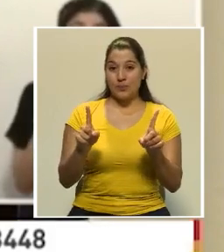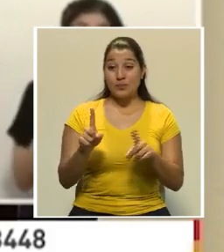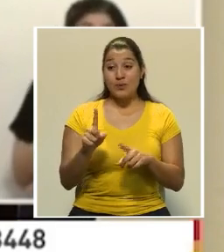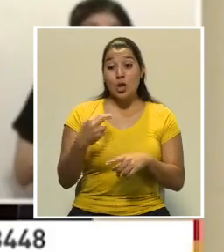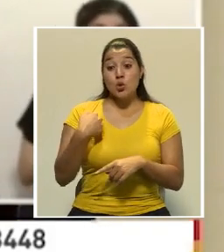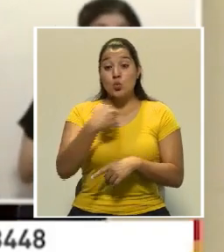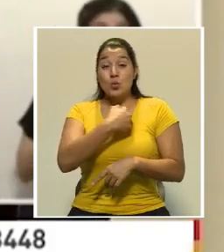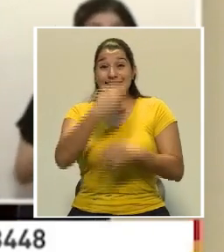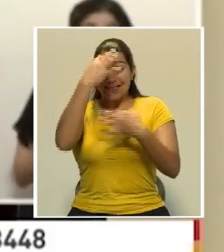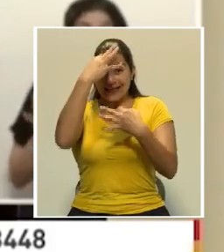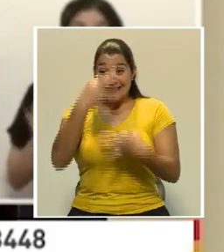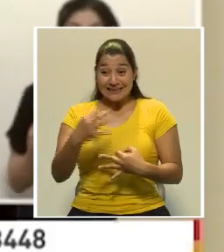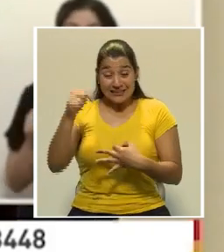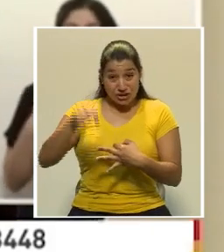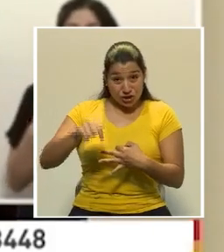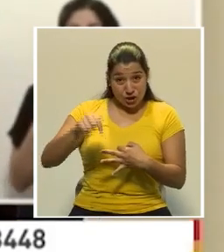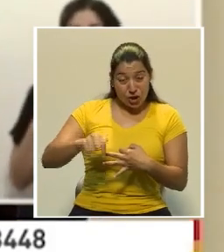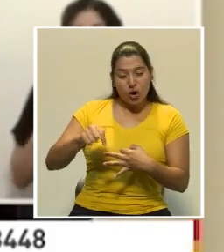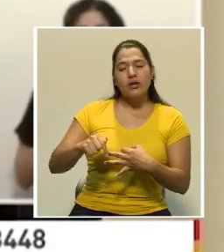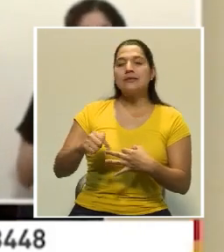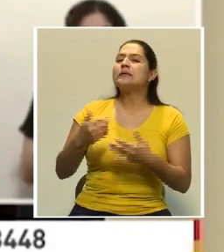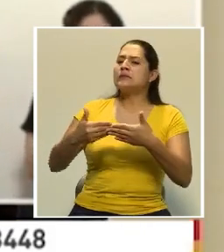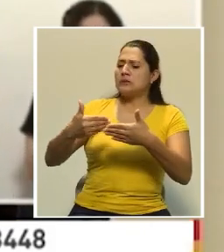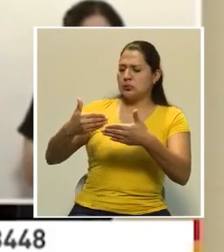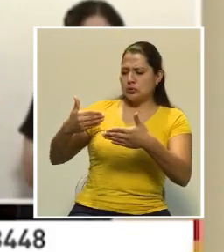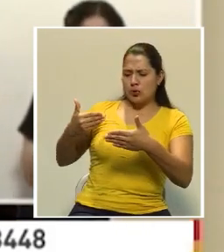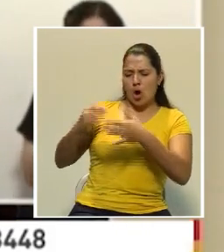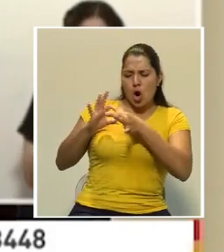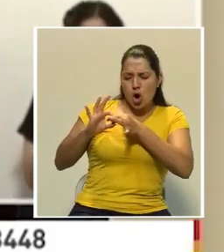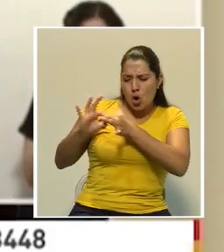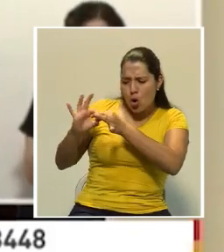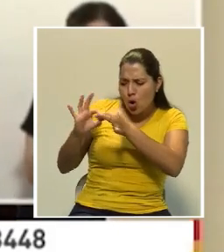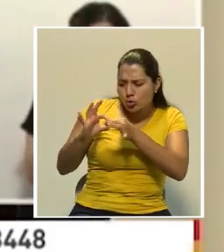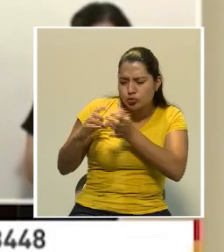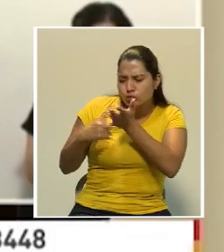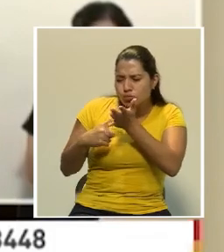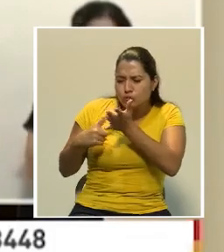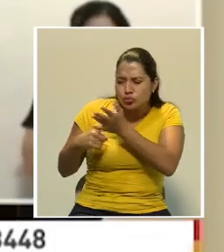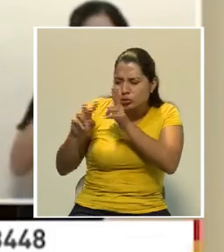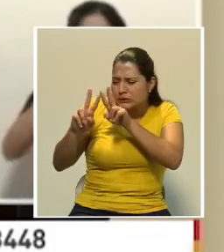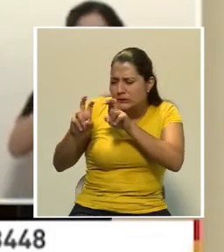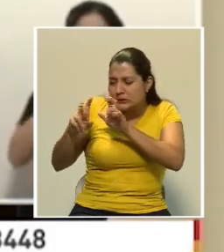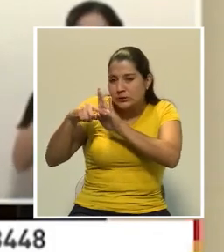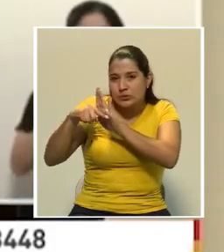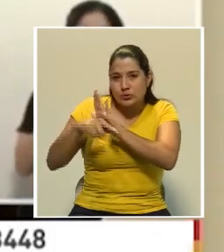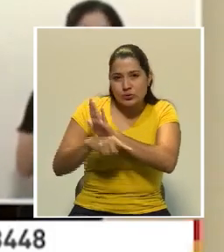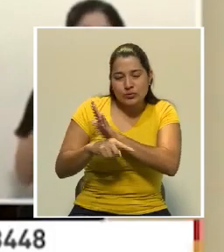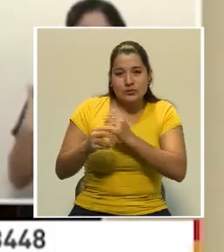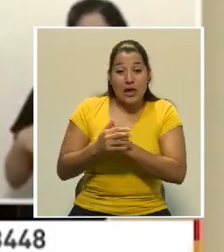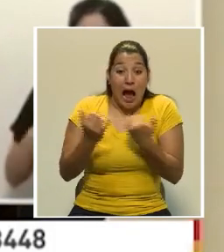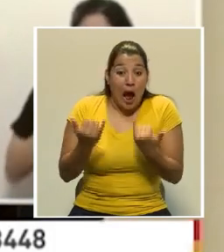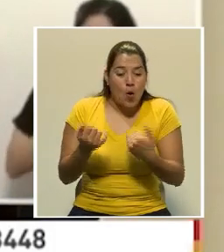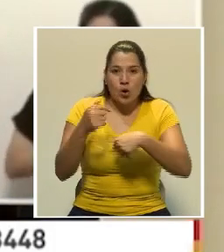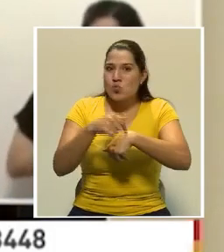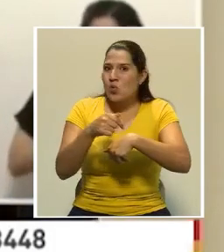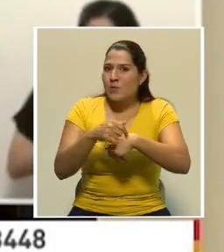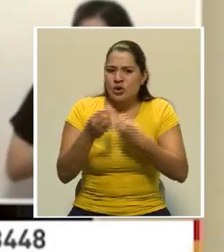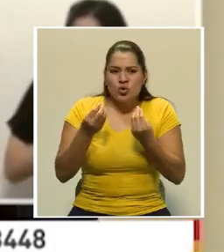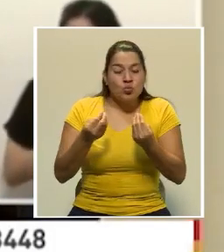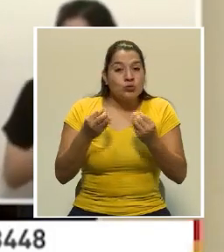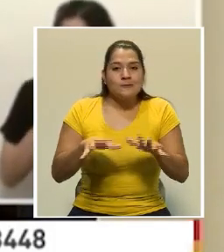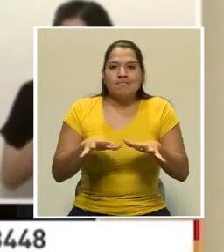de decisiones es muy coordinada, es muy cuidadosa, en un contexto de presión. Uno tiene que ser